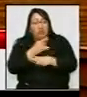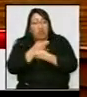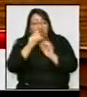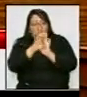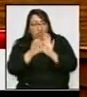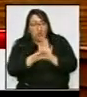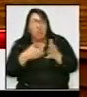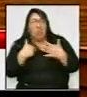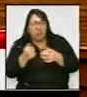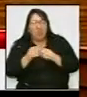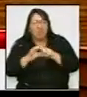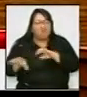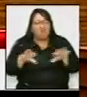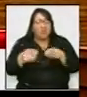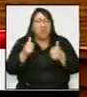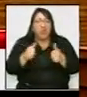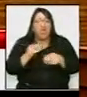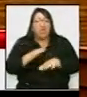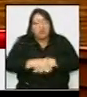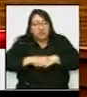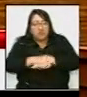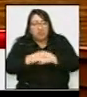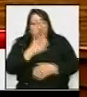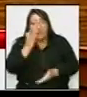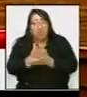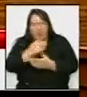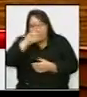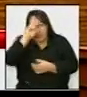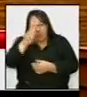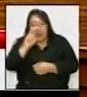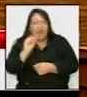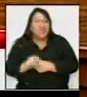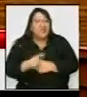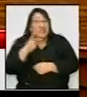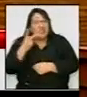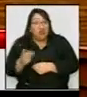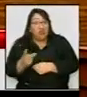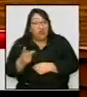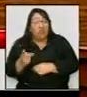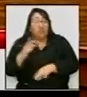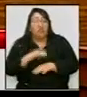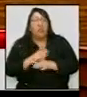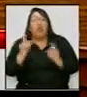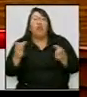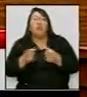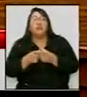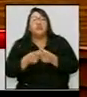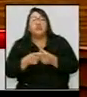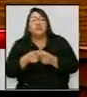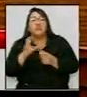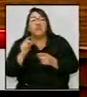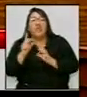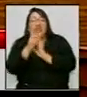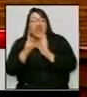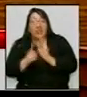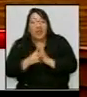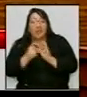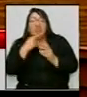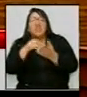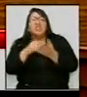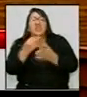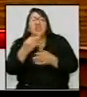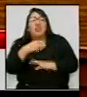podríamos desentrampar la situación política de crisis del país. Y en segundo lugar, sobre las comisiones, el dictamen de las